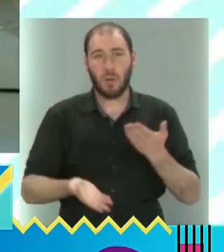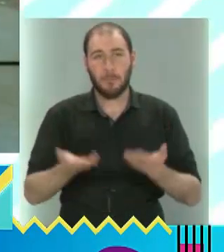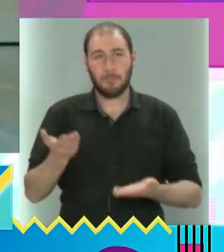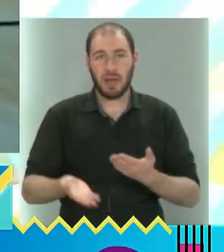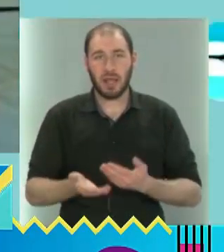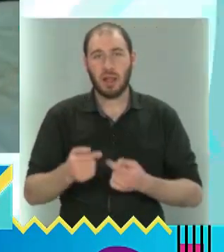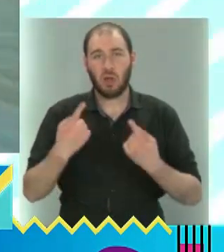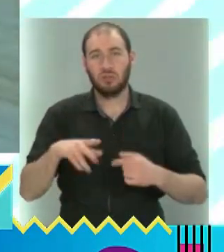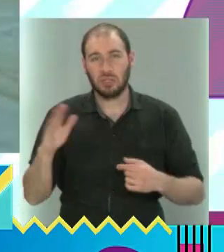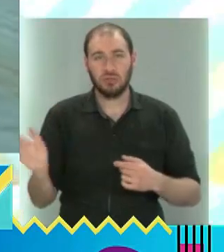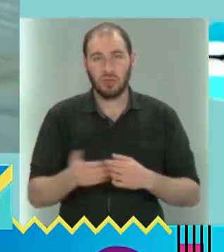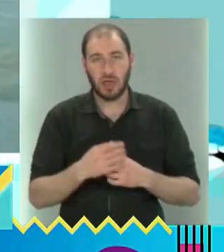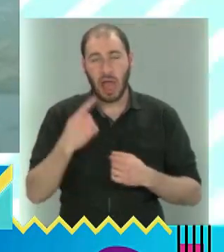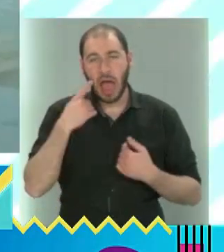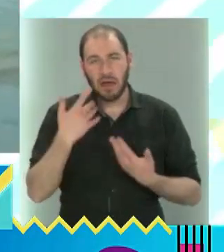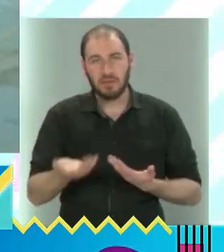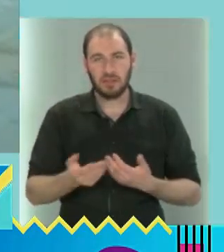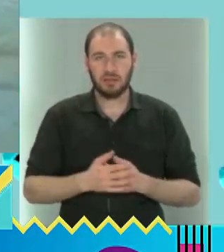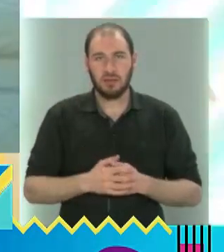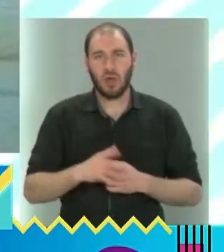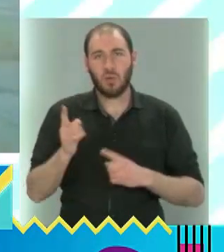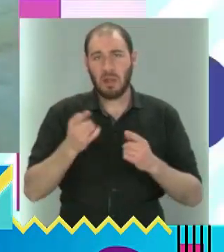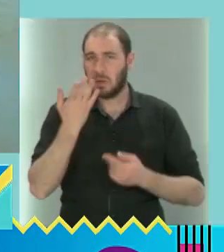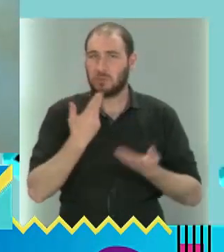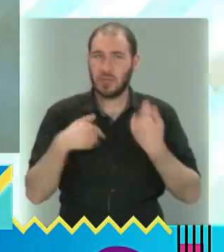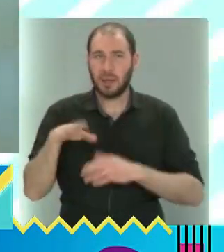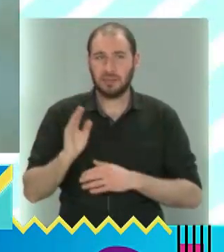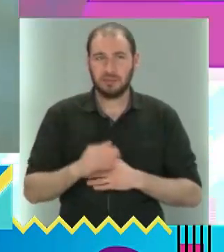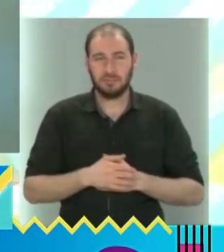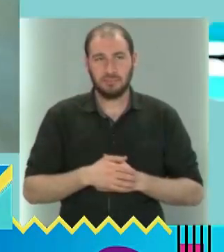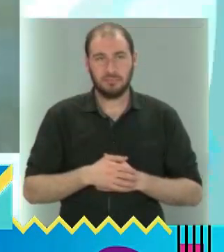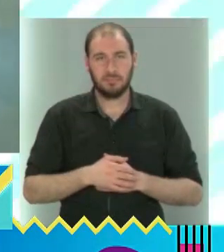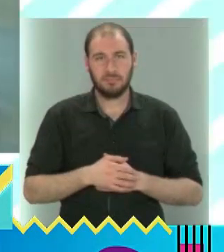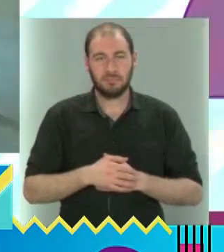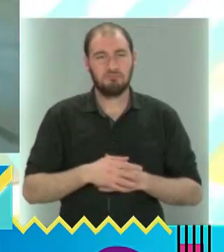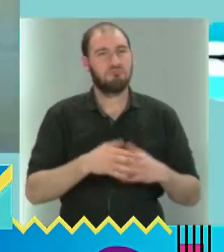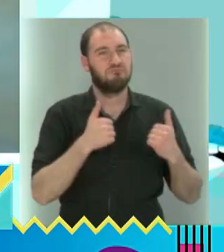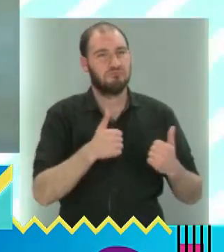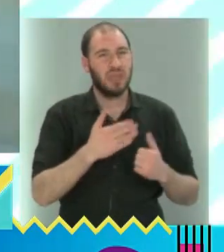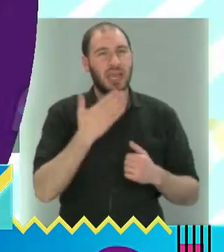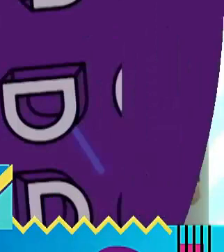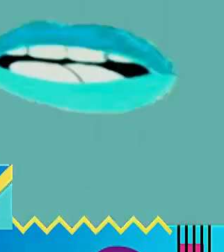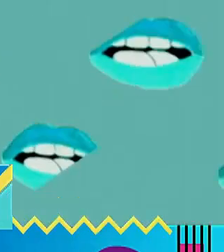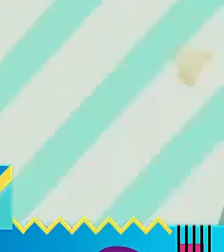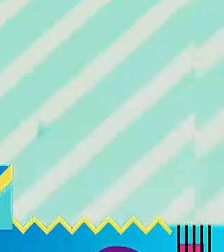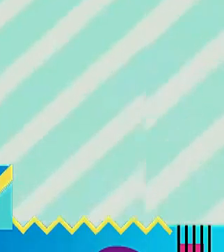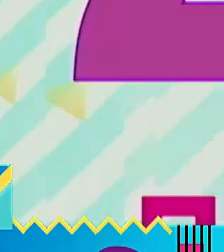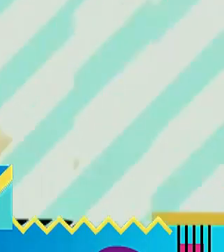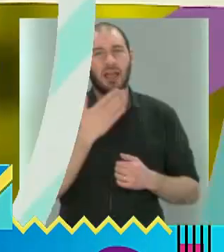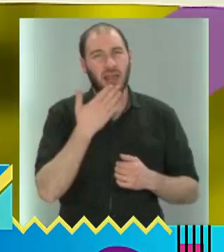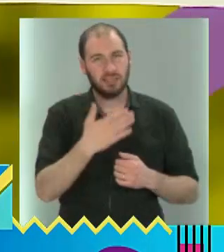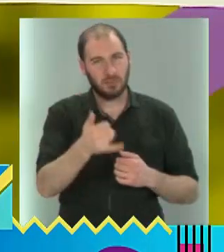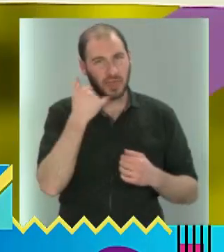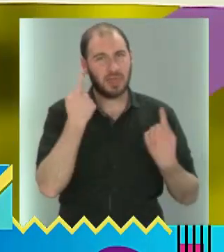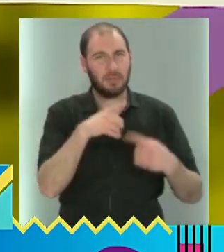de todas las disciplinas y ver cuál les gusta más. Bueno, Grisel, muchísimas gracias por la comunicación